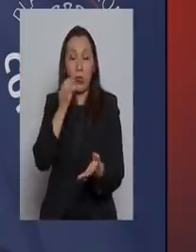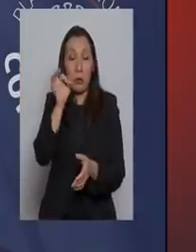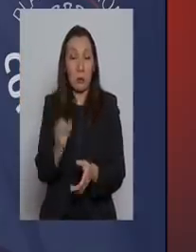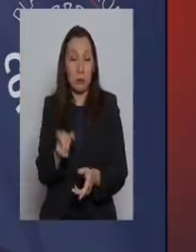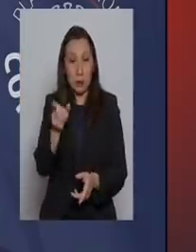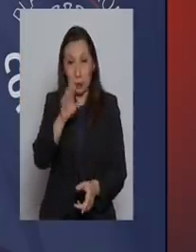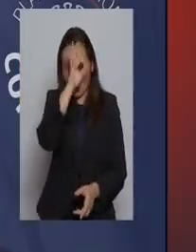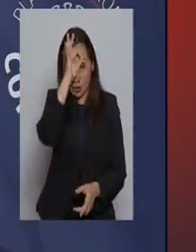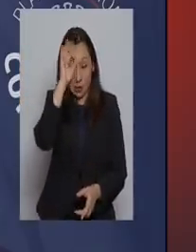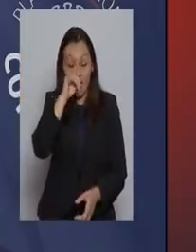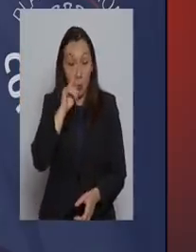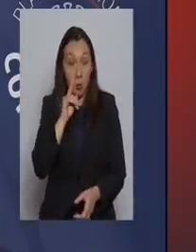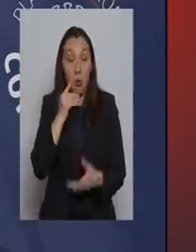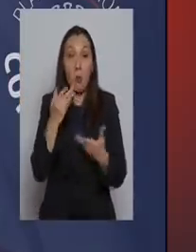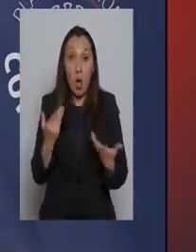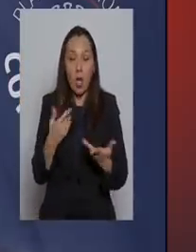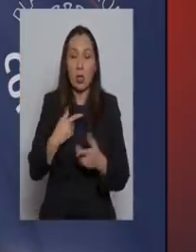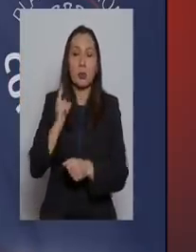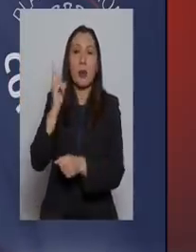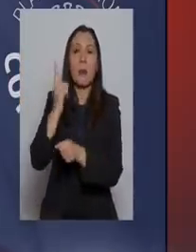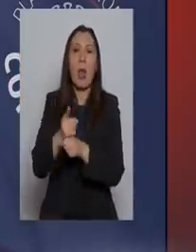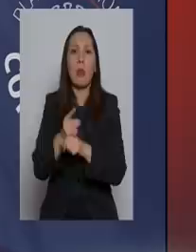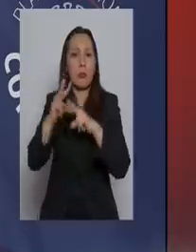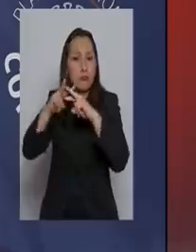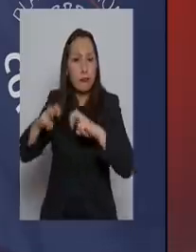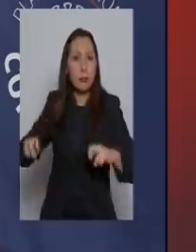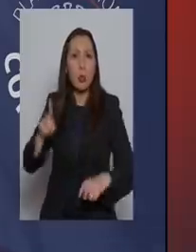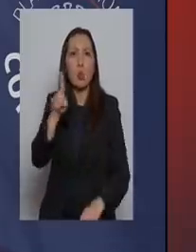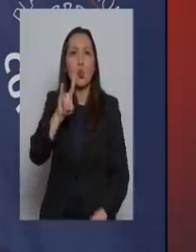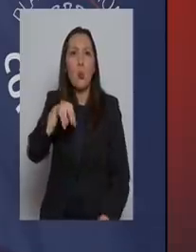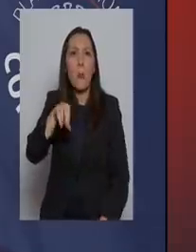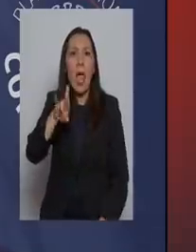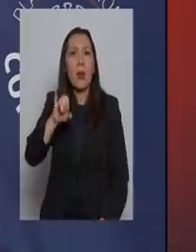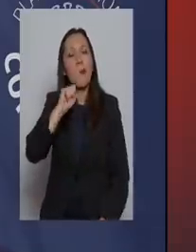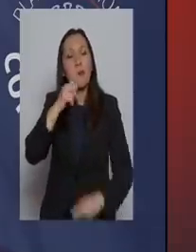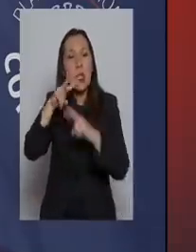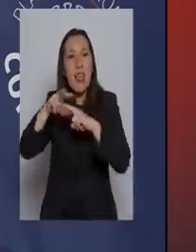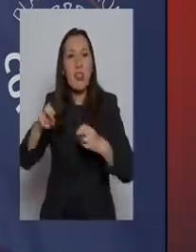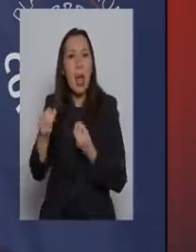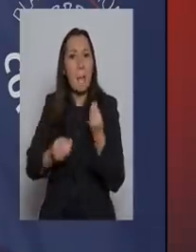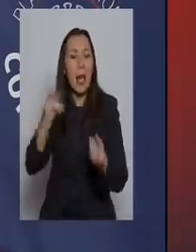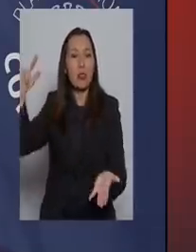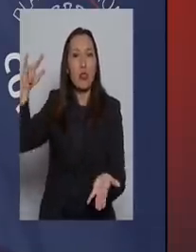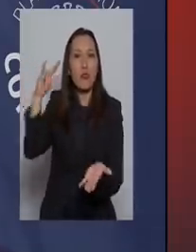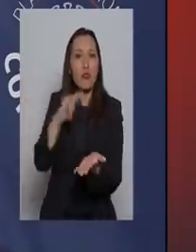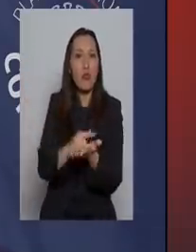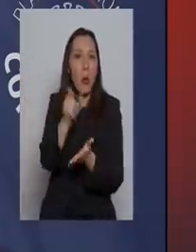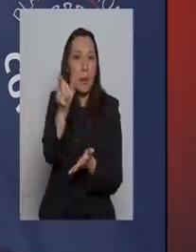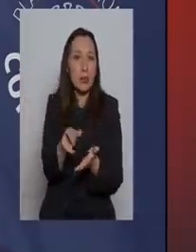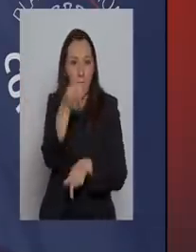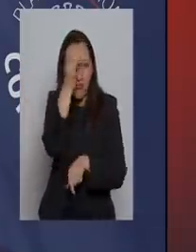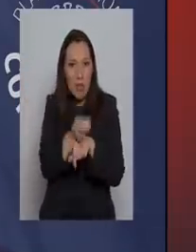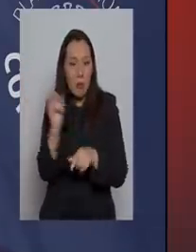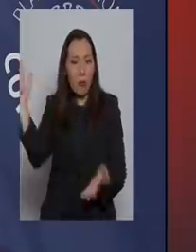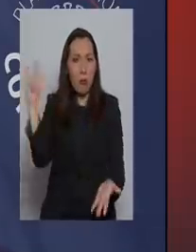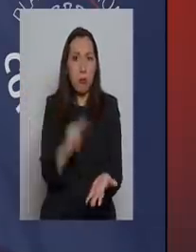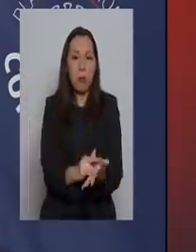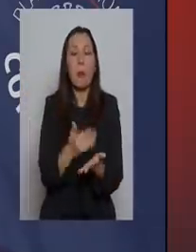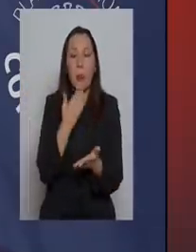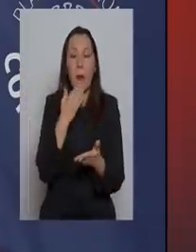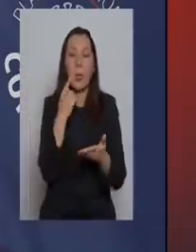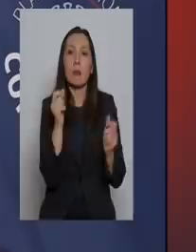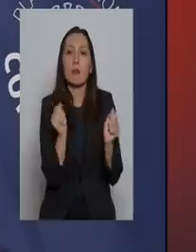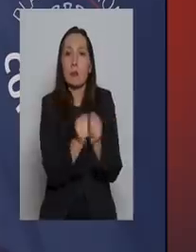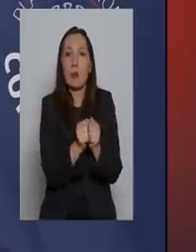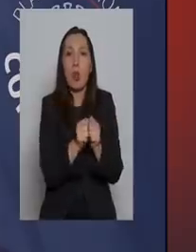menciona, y es por eso que se ha instruido un sumario y, por supuesto, tenemos que colaborar con la